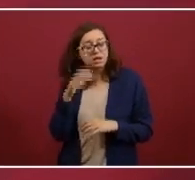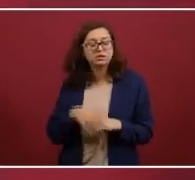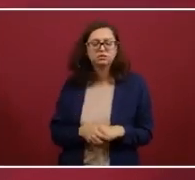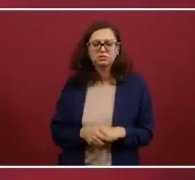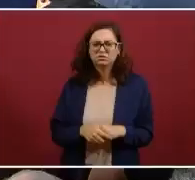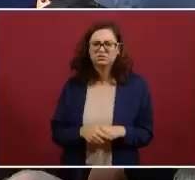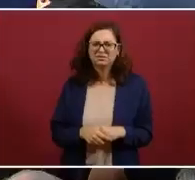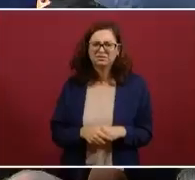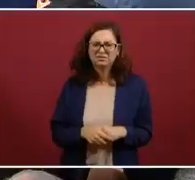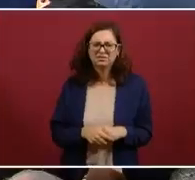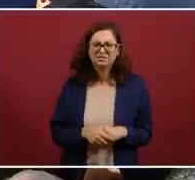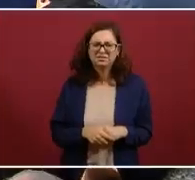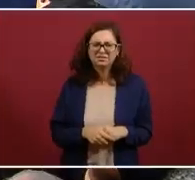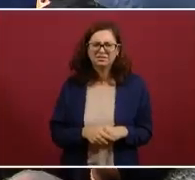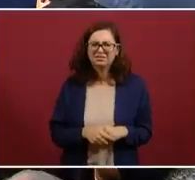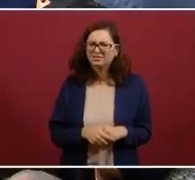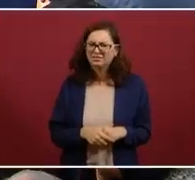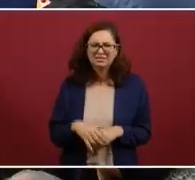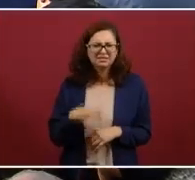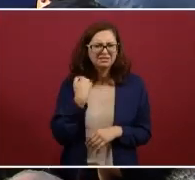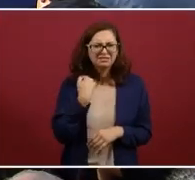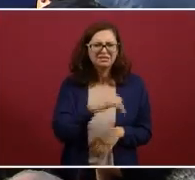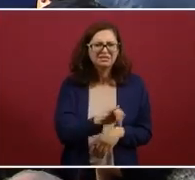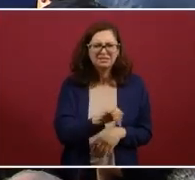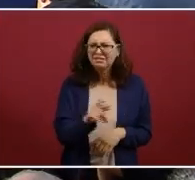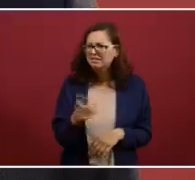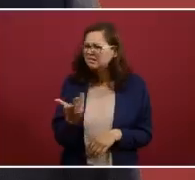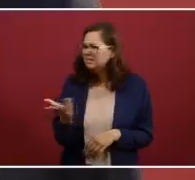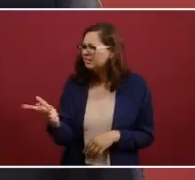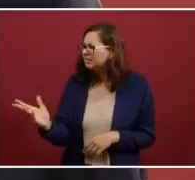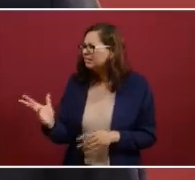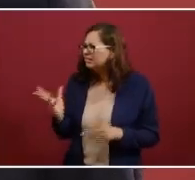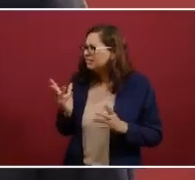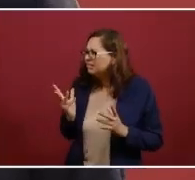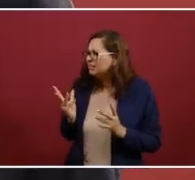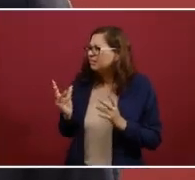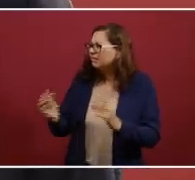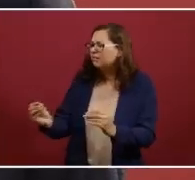En un país con tanta pobreza. Ahora estamos